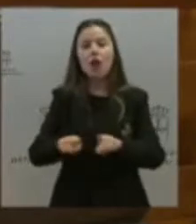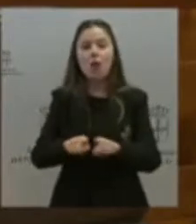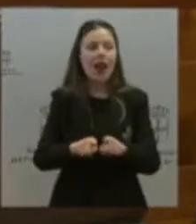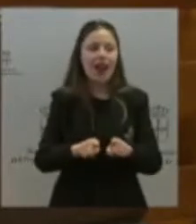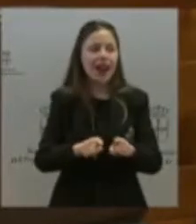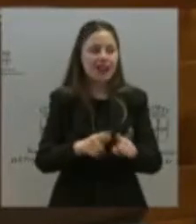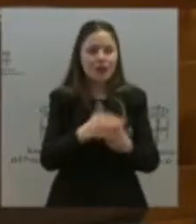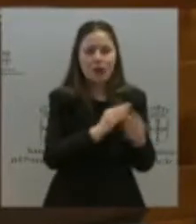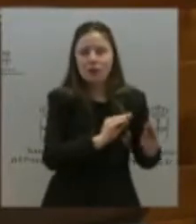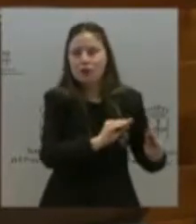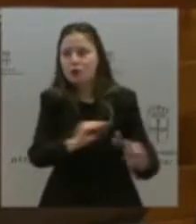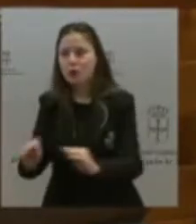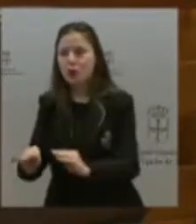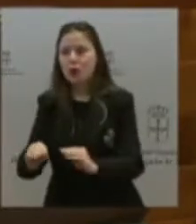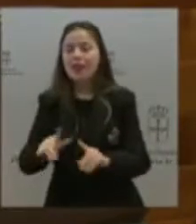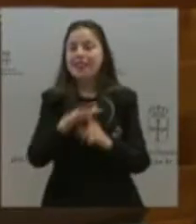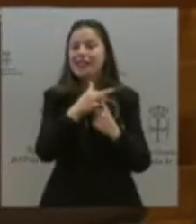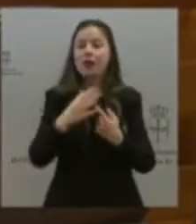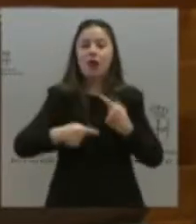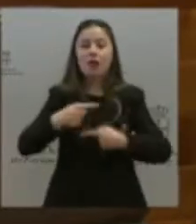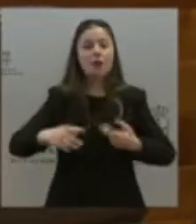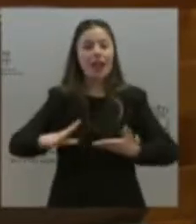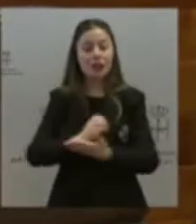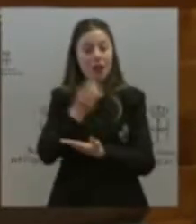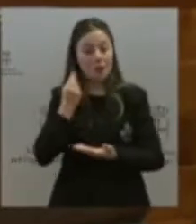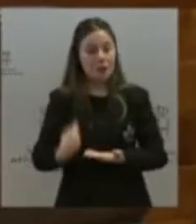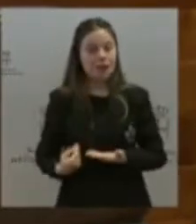situaciones de estas familias son las mismas, con lo cual entendemos que hay que buscar